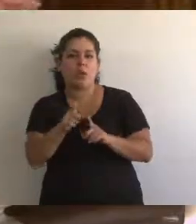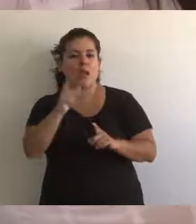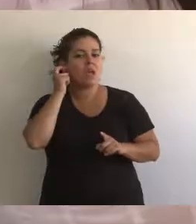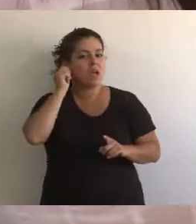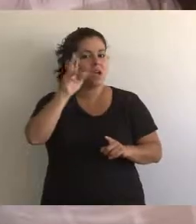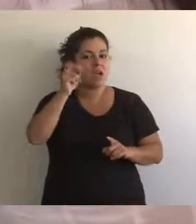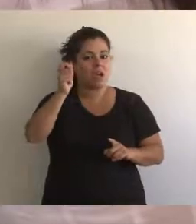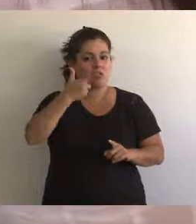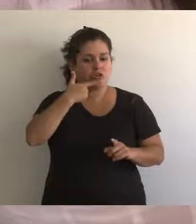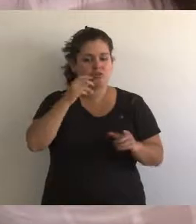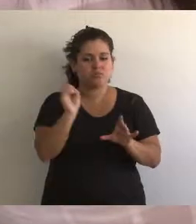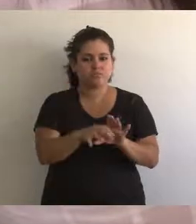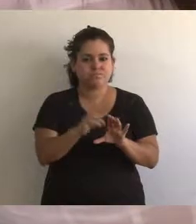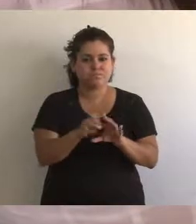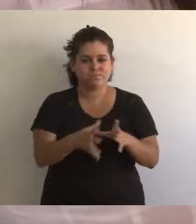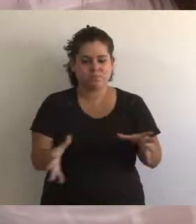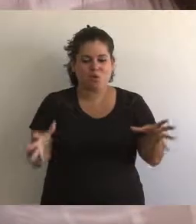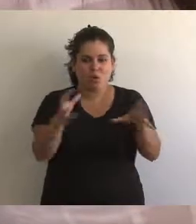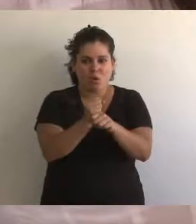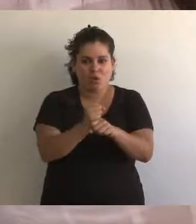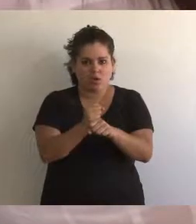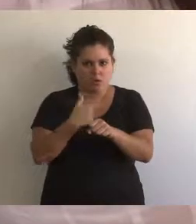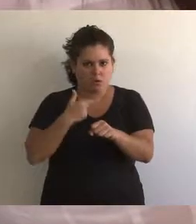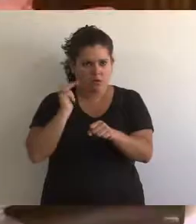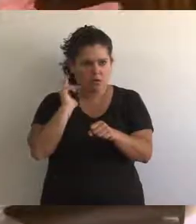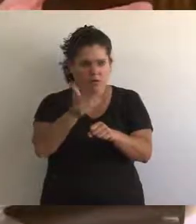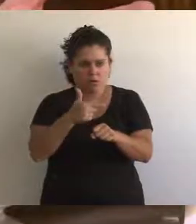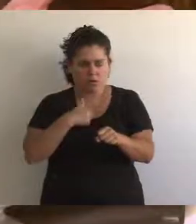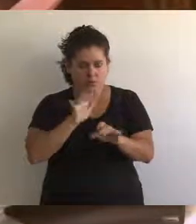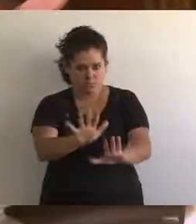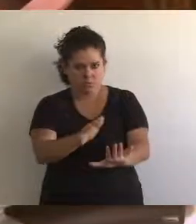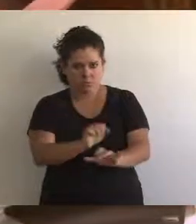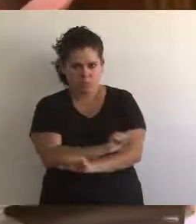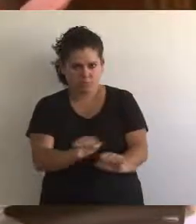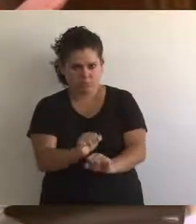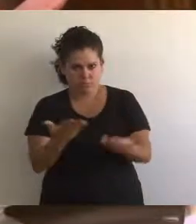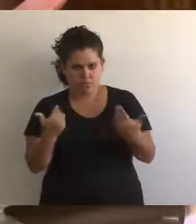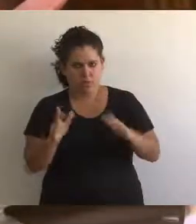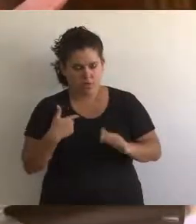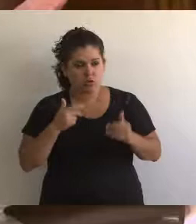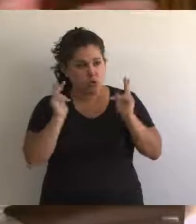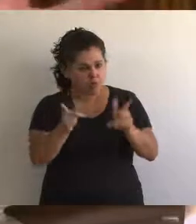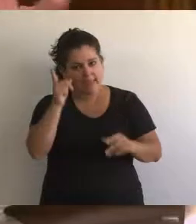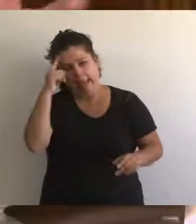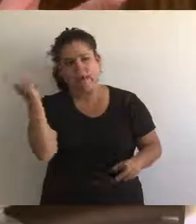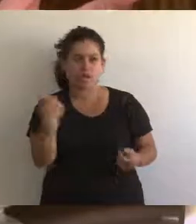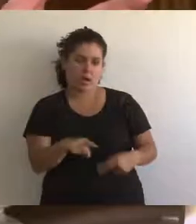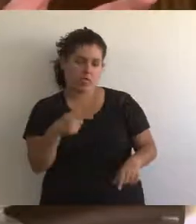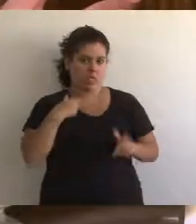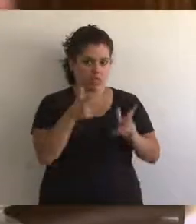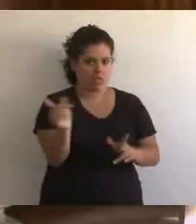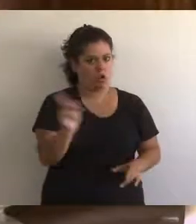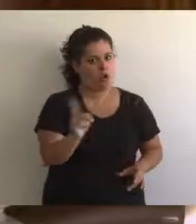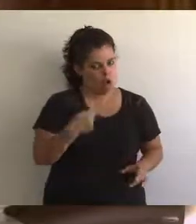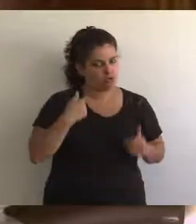embolsar los granos y dije, cuidado que de pronto puede explotar. Y no dije por